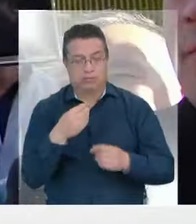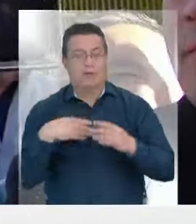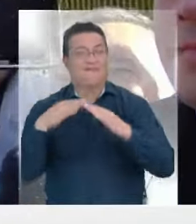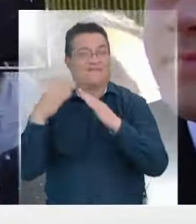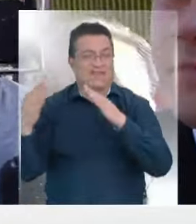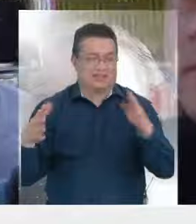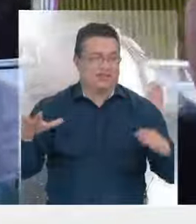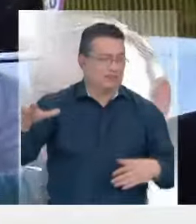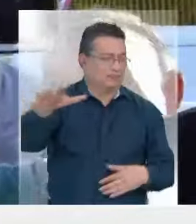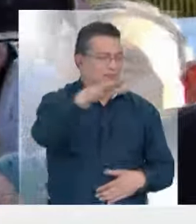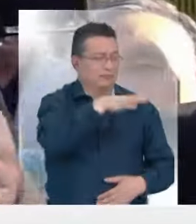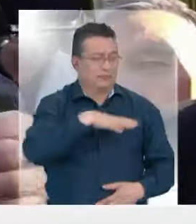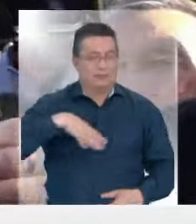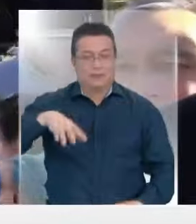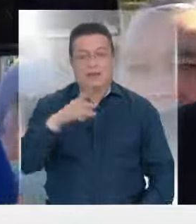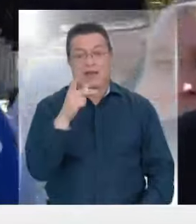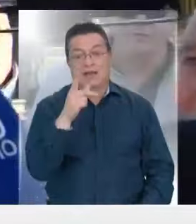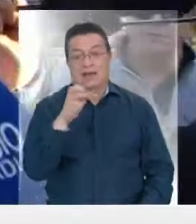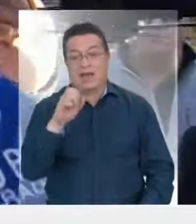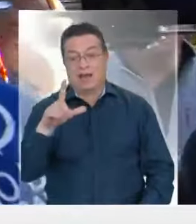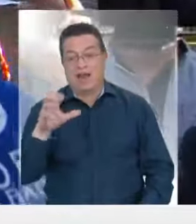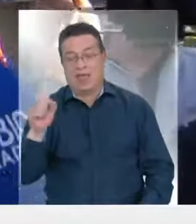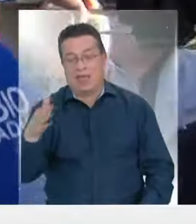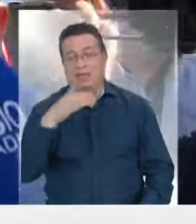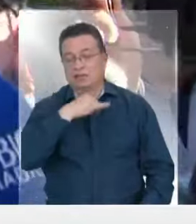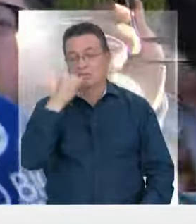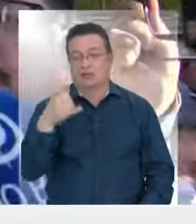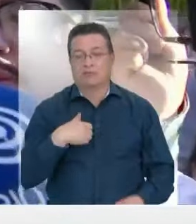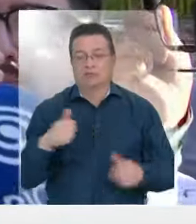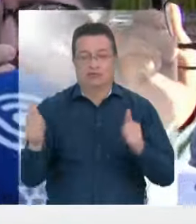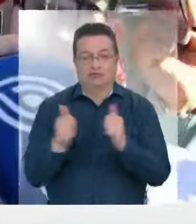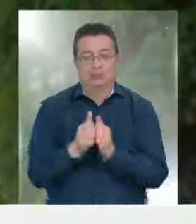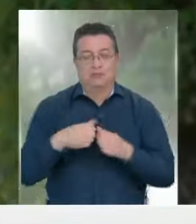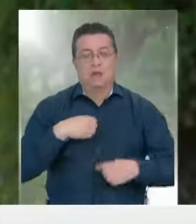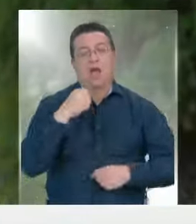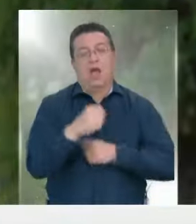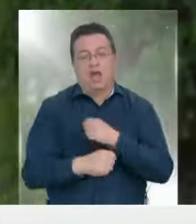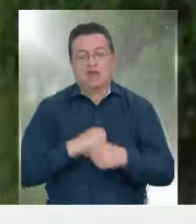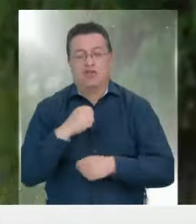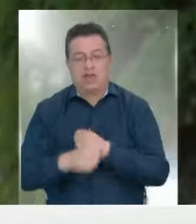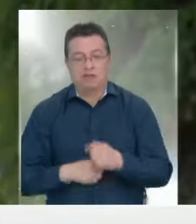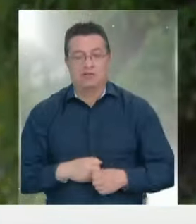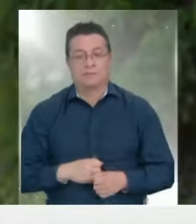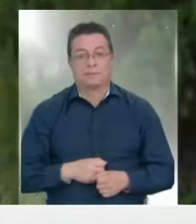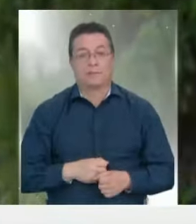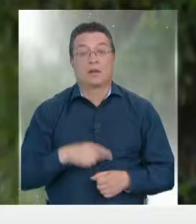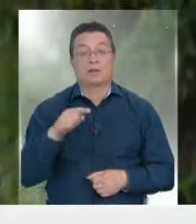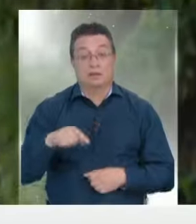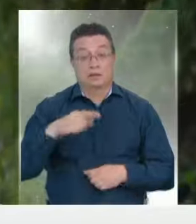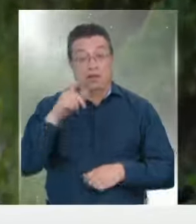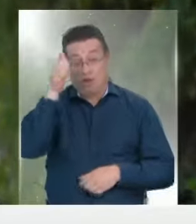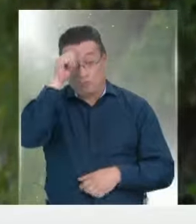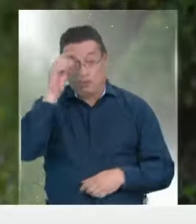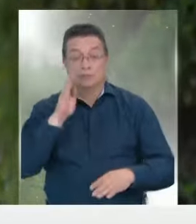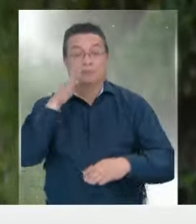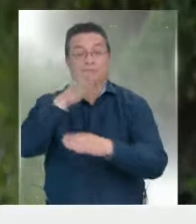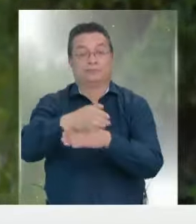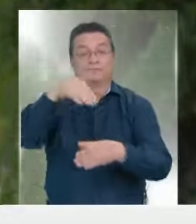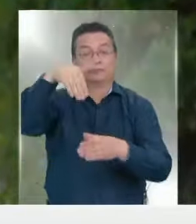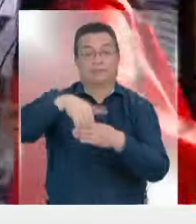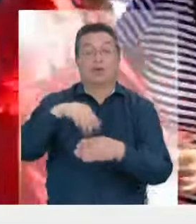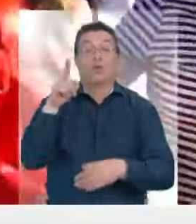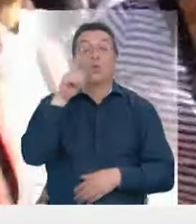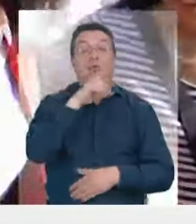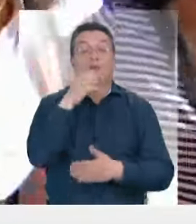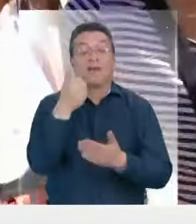vecinos y sobre todo también de Carlita, que ha estado a mi lado tantos años. Este domingo Germán Codina llegó a votar por última vez